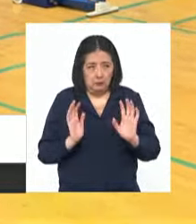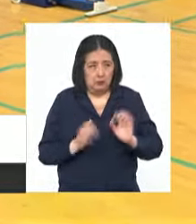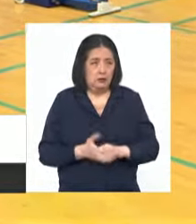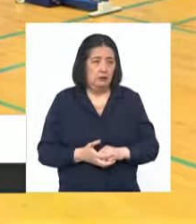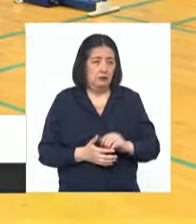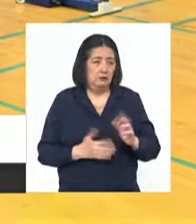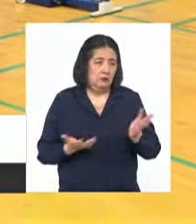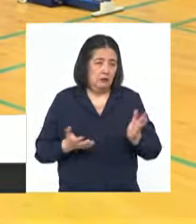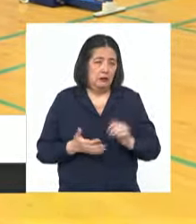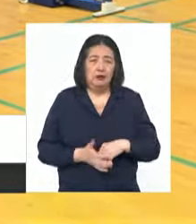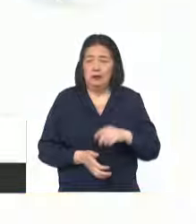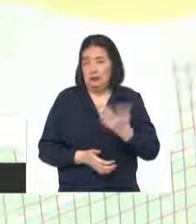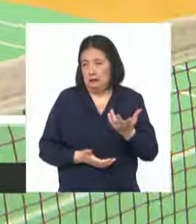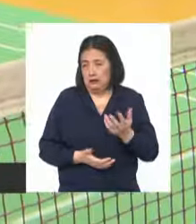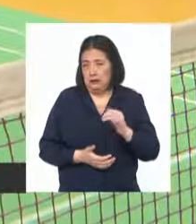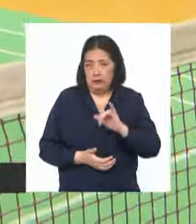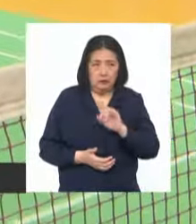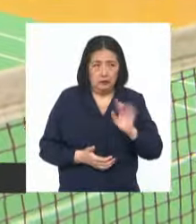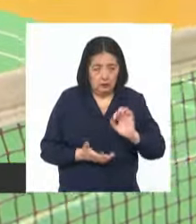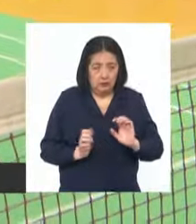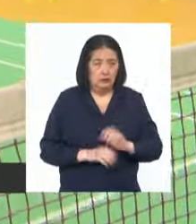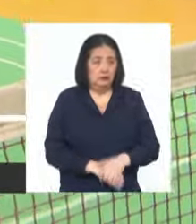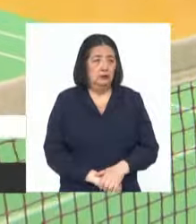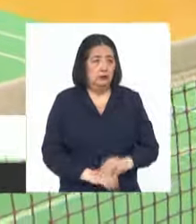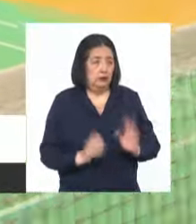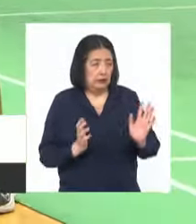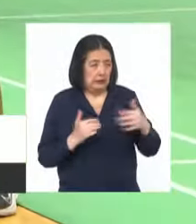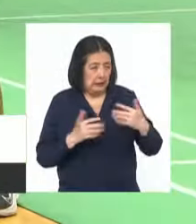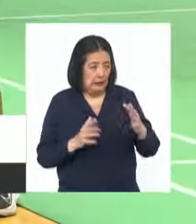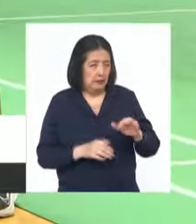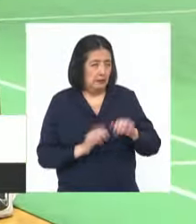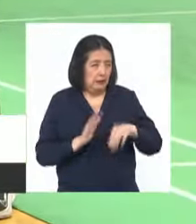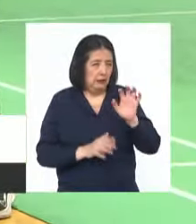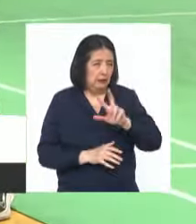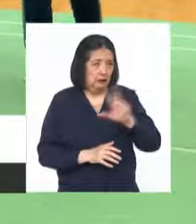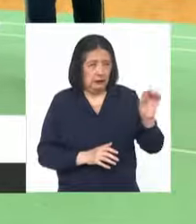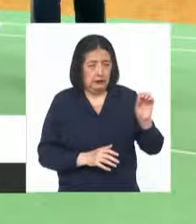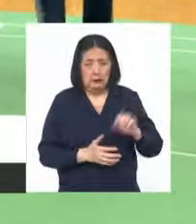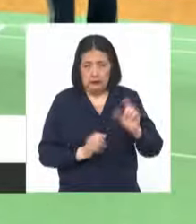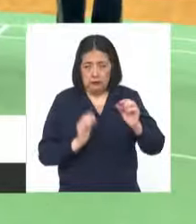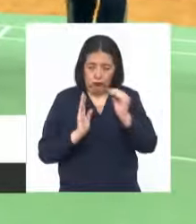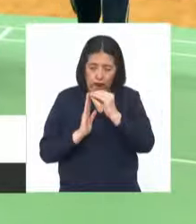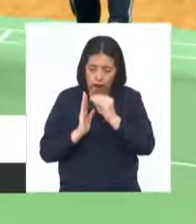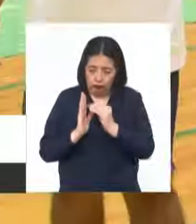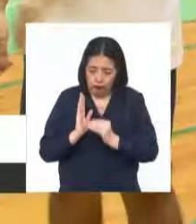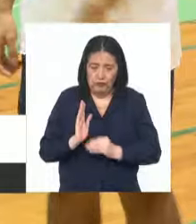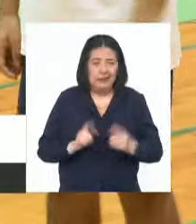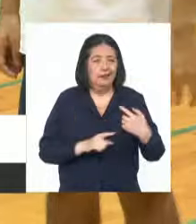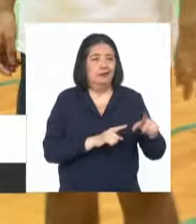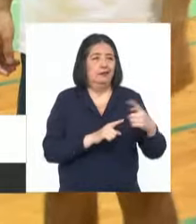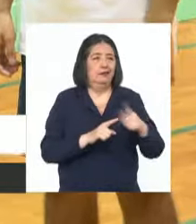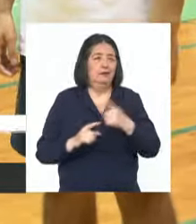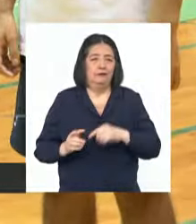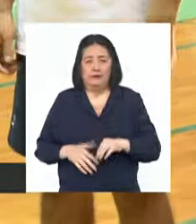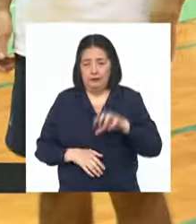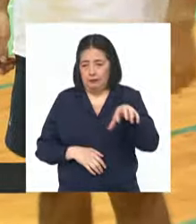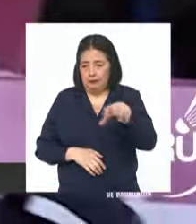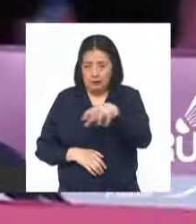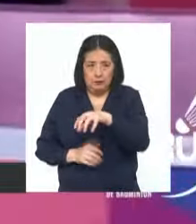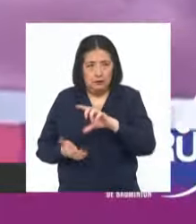base de entrenamiento en Indonesia, Tailandia. Hasta el momento ya son más de 300 inscritos en las distintas sedes de